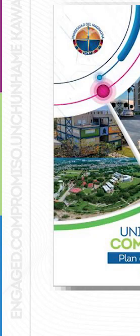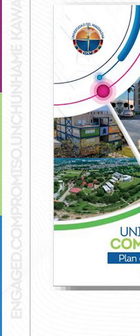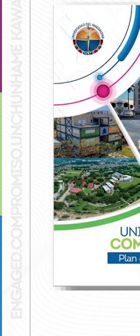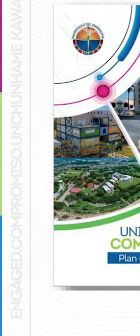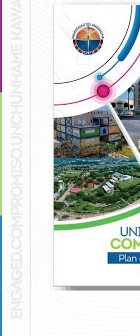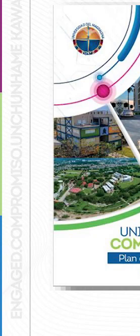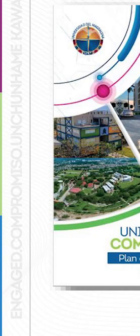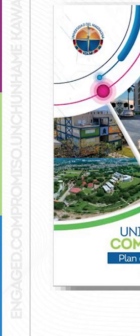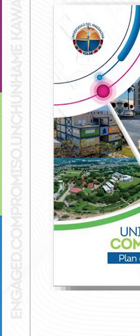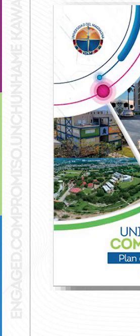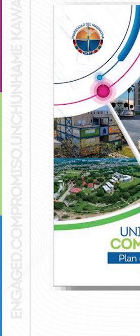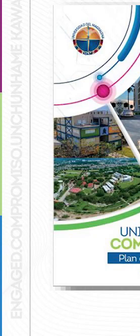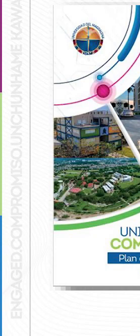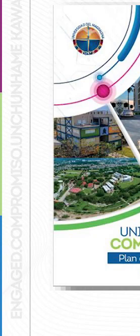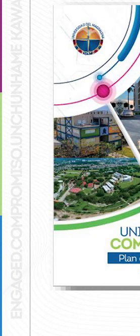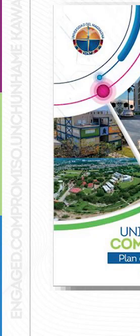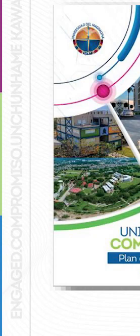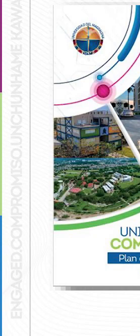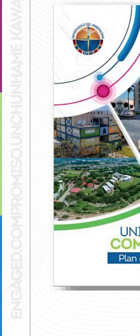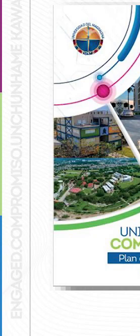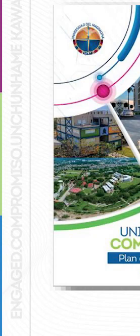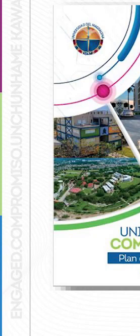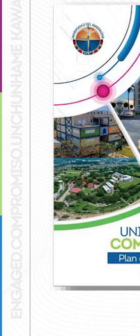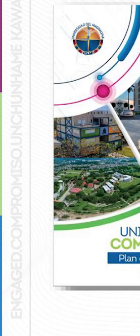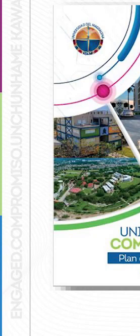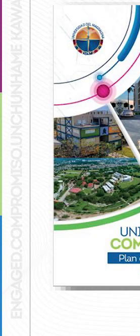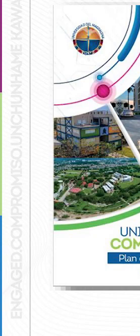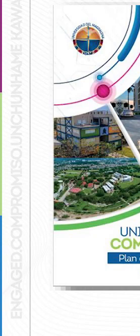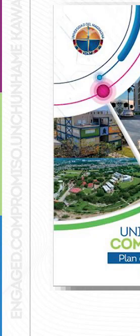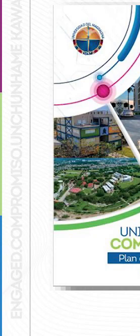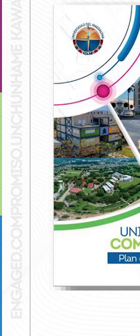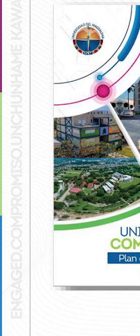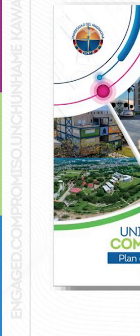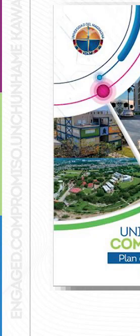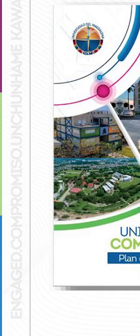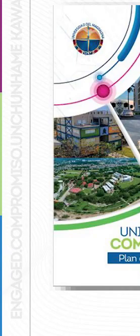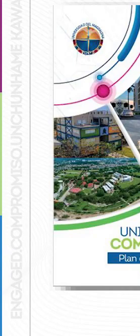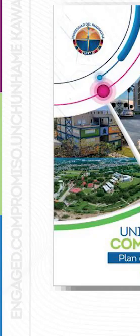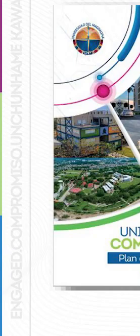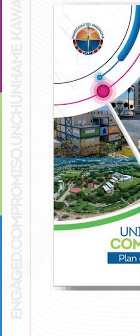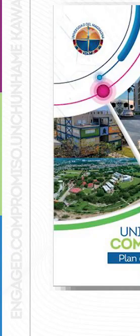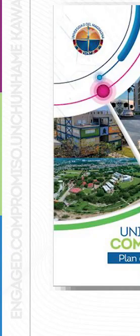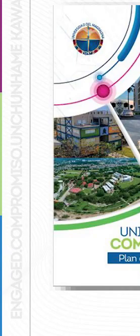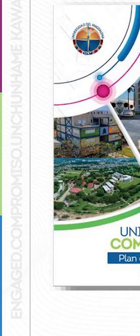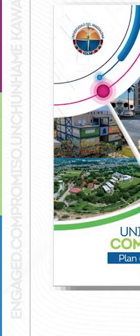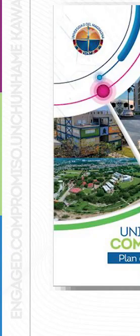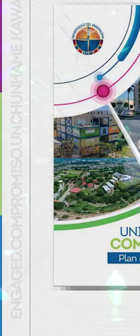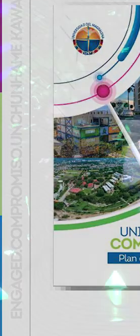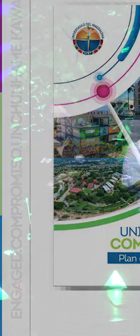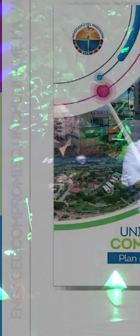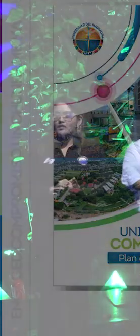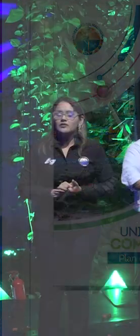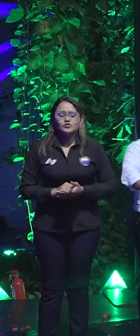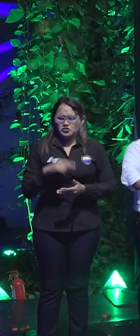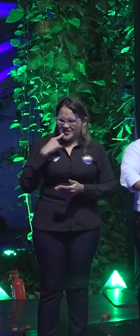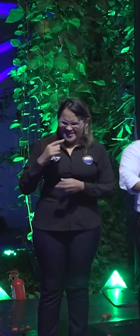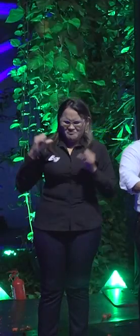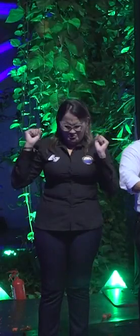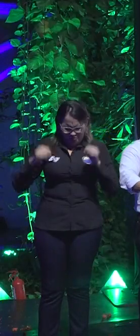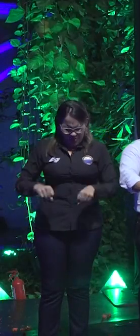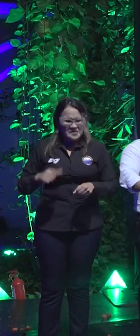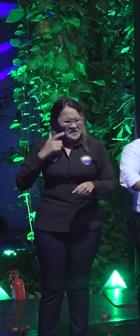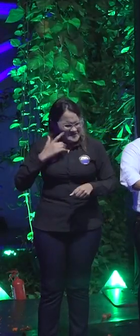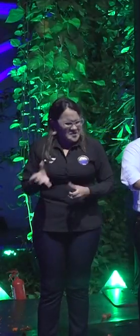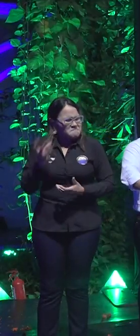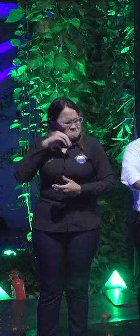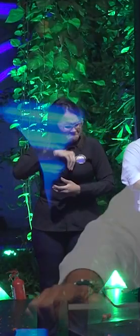como universidad, eso es muy ambicioso. No se preocupe, que la ambición y las ganas de hacer posible lo imposible es lo que está dentro de nuestro ADN a pesar de. Y de